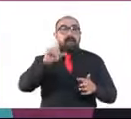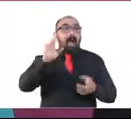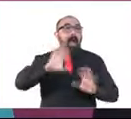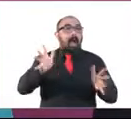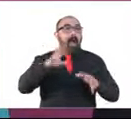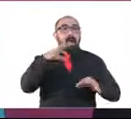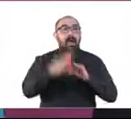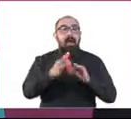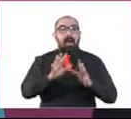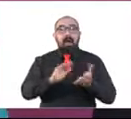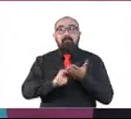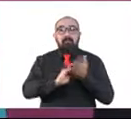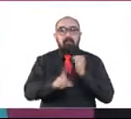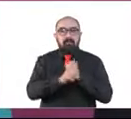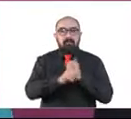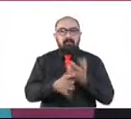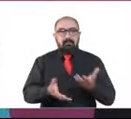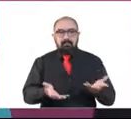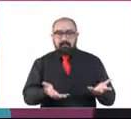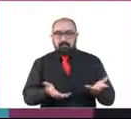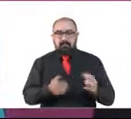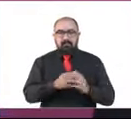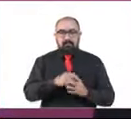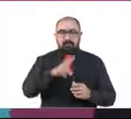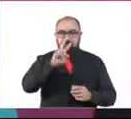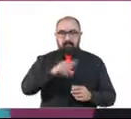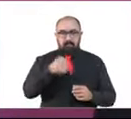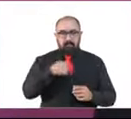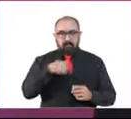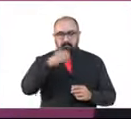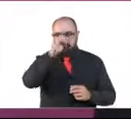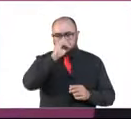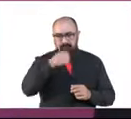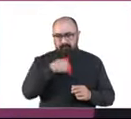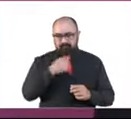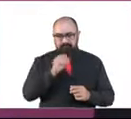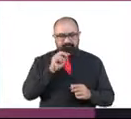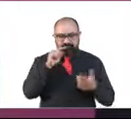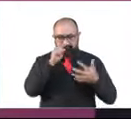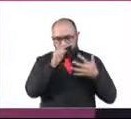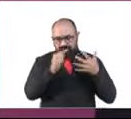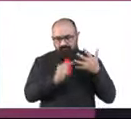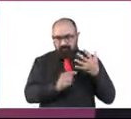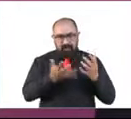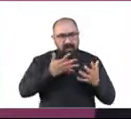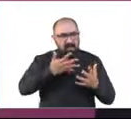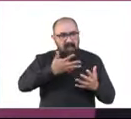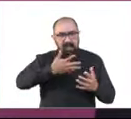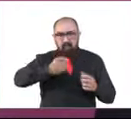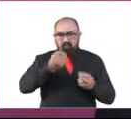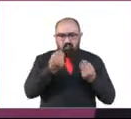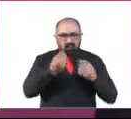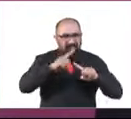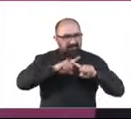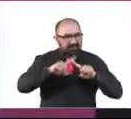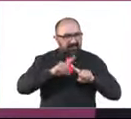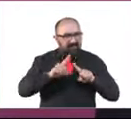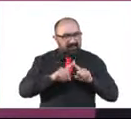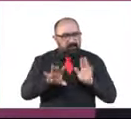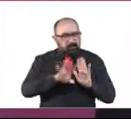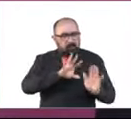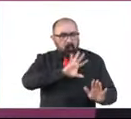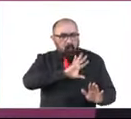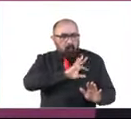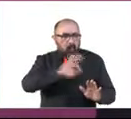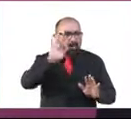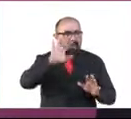todos los problemas. Y nosotros lo que decimos es que hay muchas opciones para reducir esos impactos o por lo menos para revertir